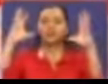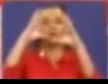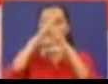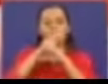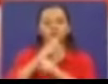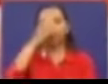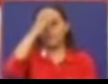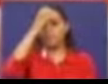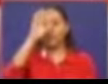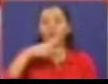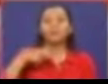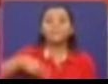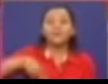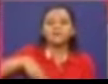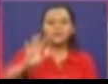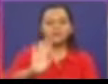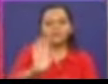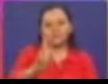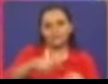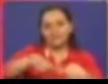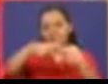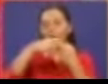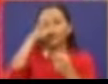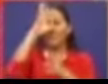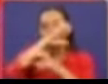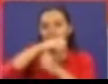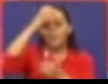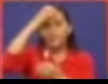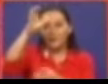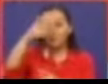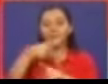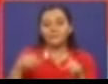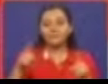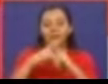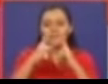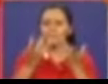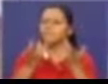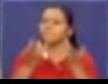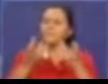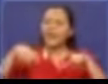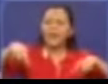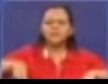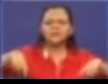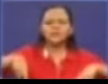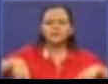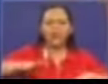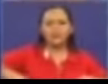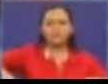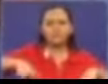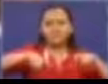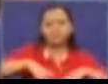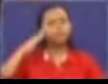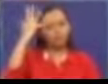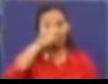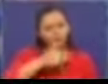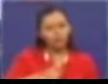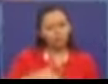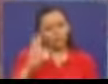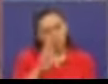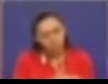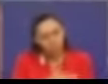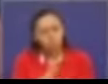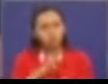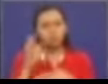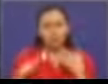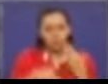la noche cultural, ¿no? En la cancha cubierta del barrio 13 de abril, qué lindo que la pasamos, qué buena música que